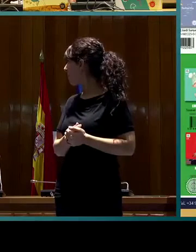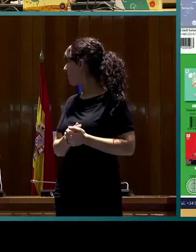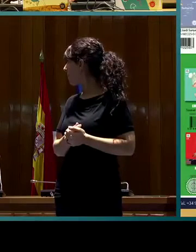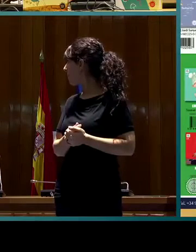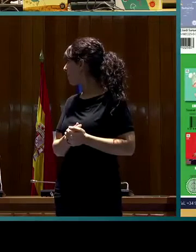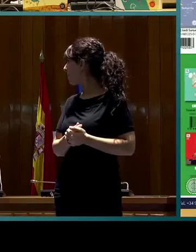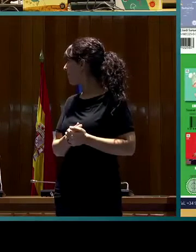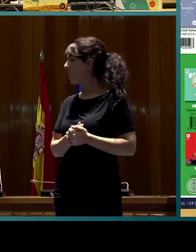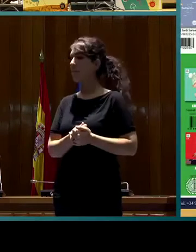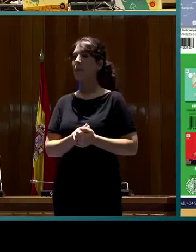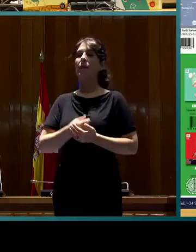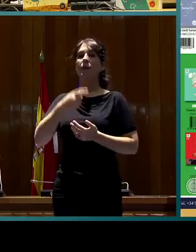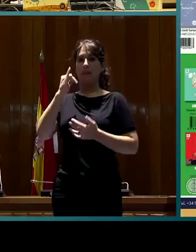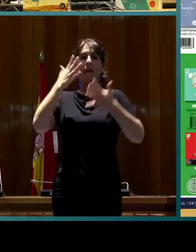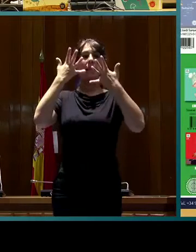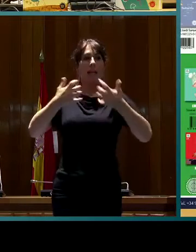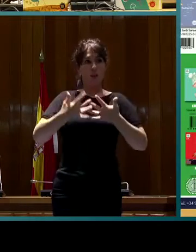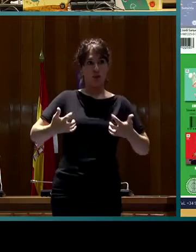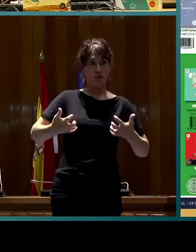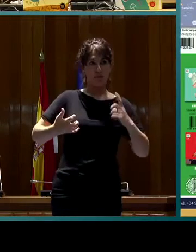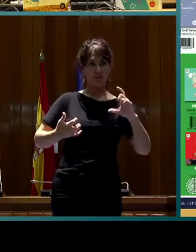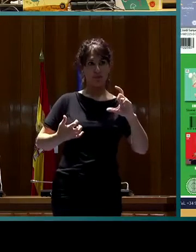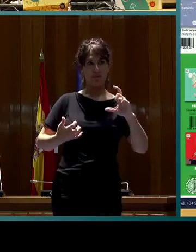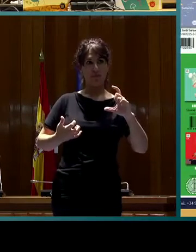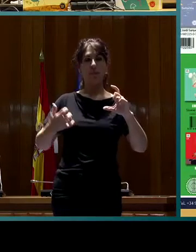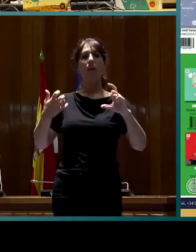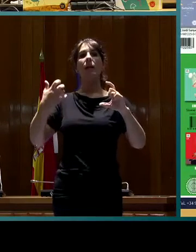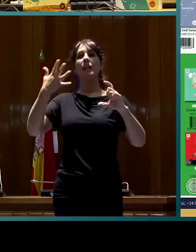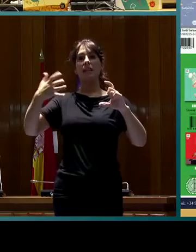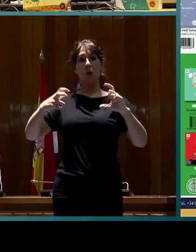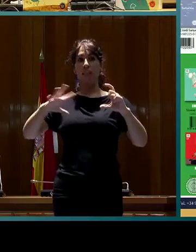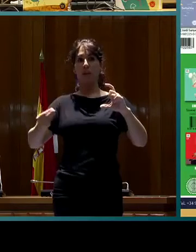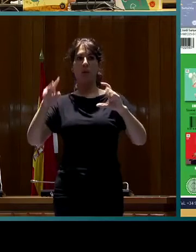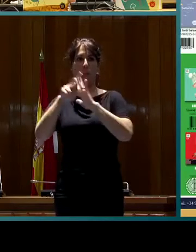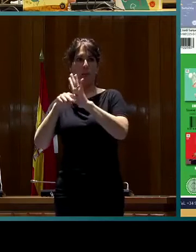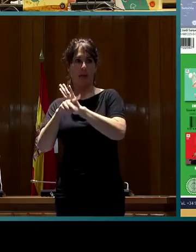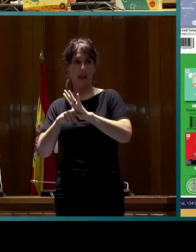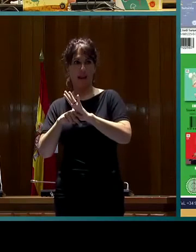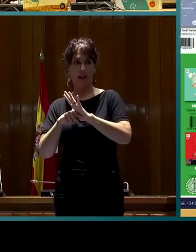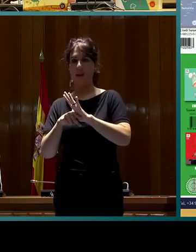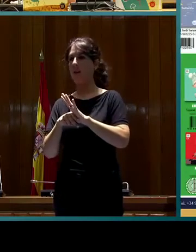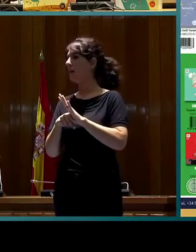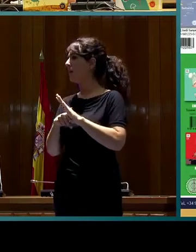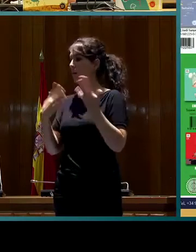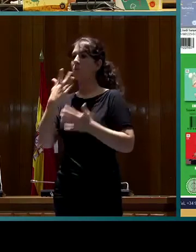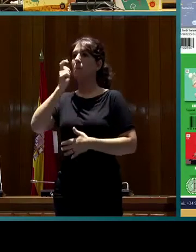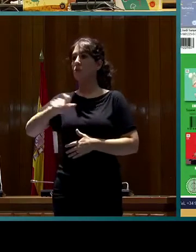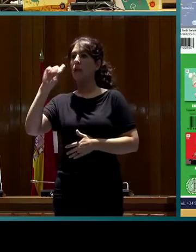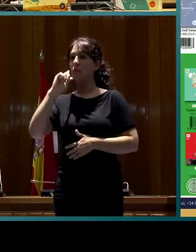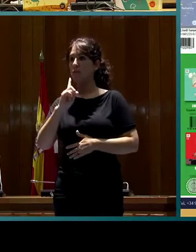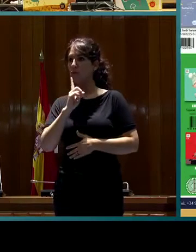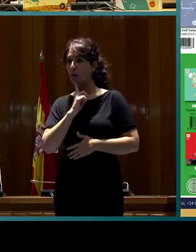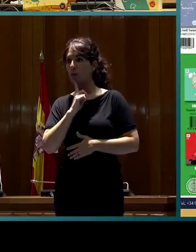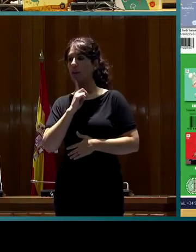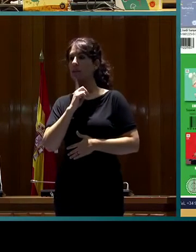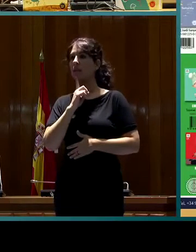luego lleva el texto original, el texto adaptado en sistema bimodal, que quizás esto es lo que yo sí reconozco que a las personas sordas no os acaba de